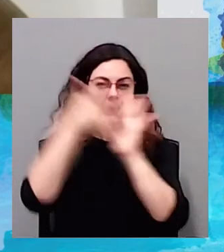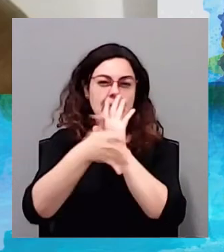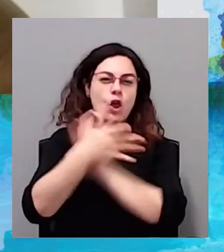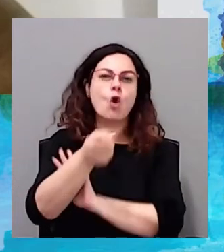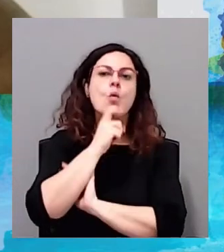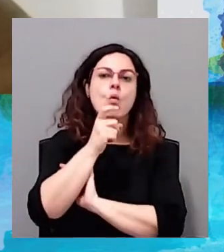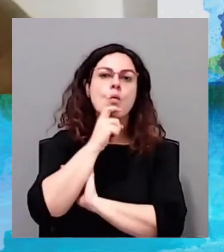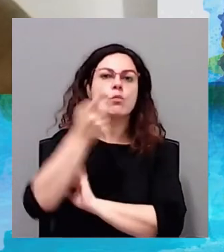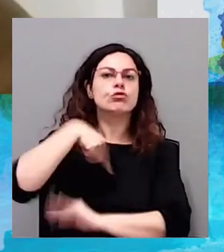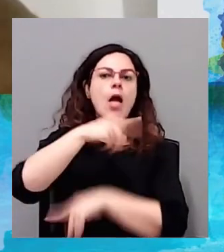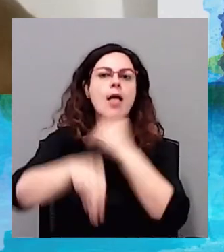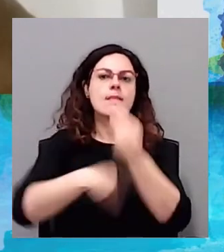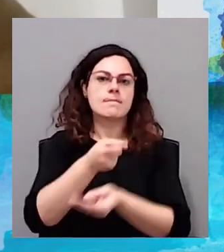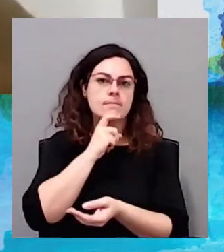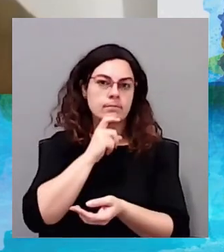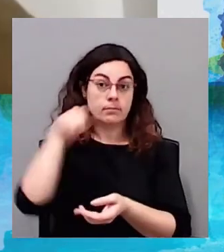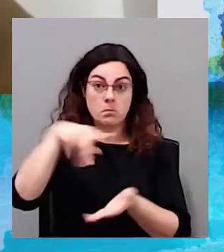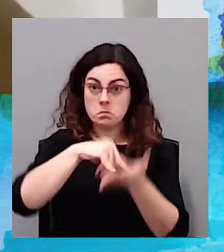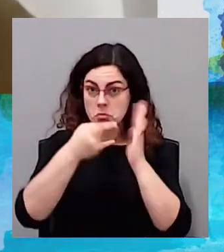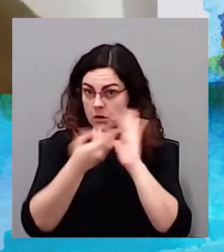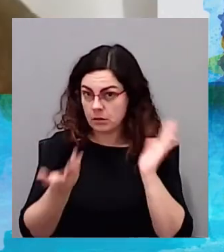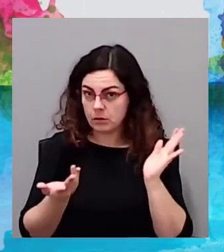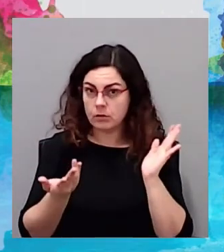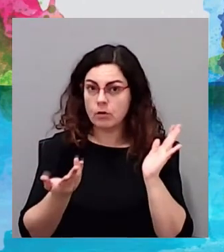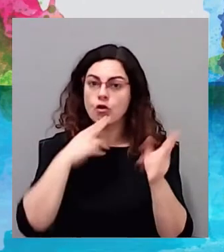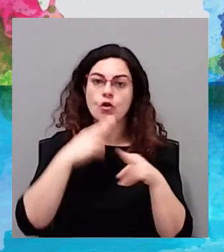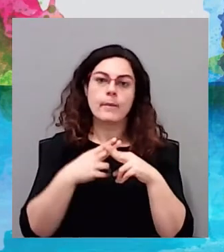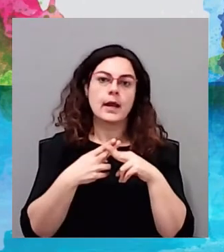una descripción. Este proyecto, que se denomina